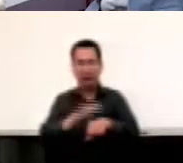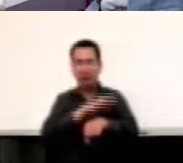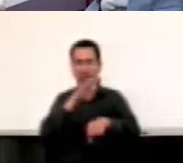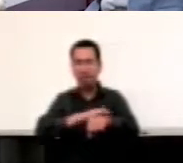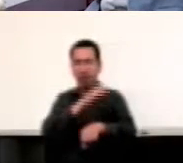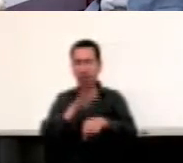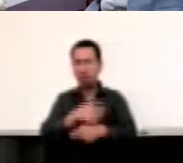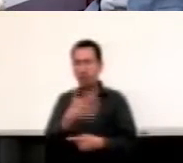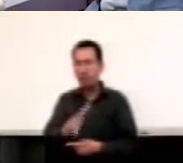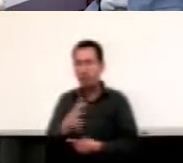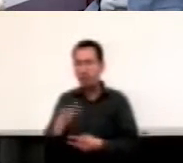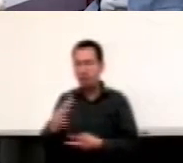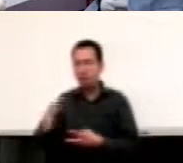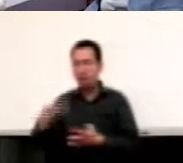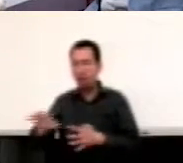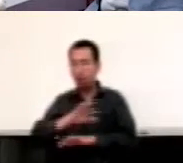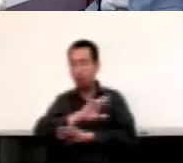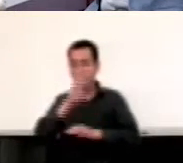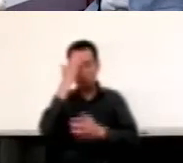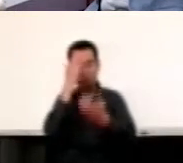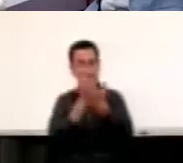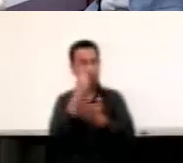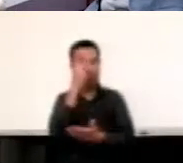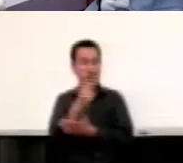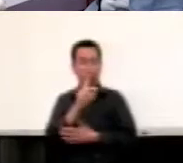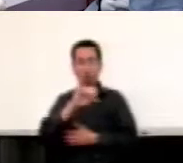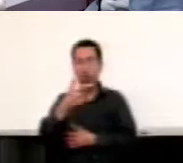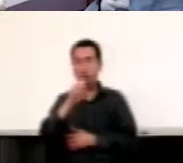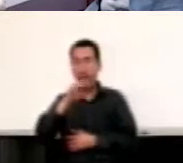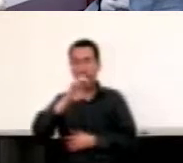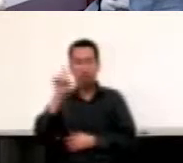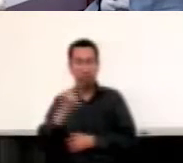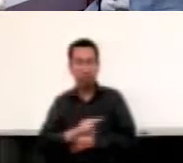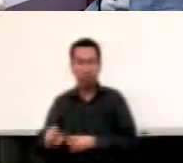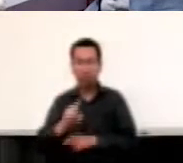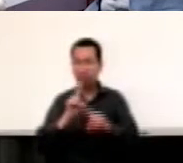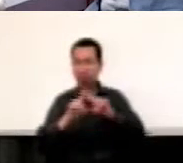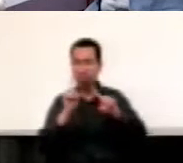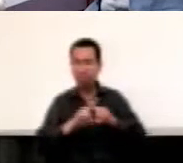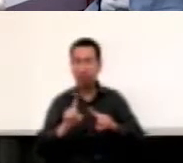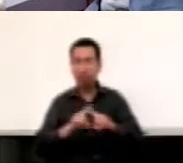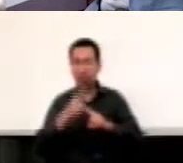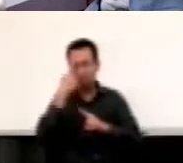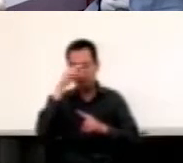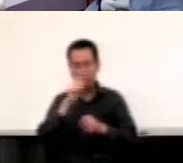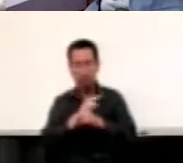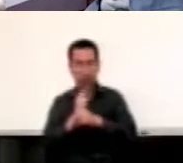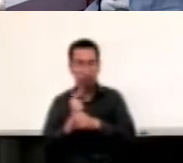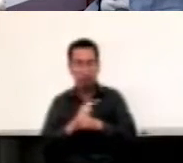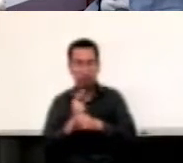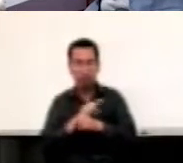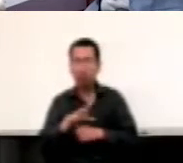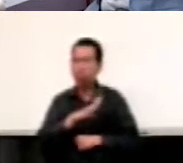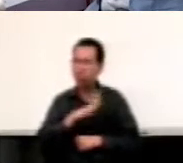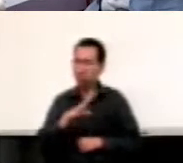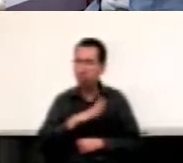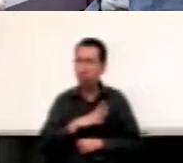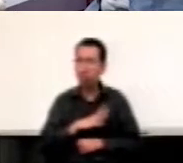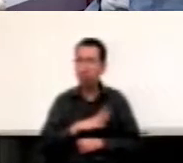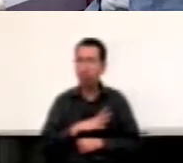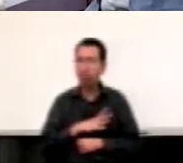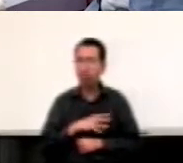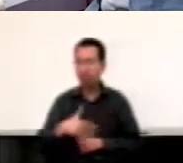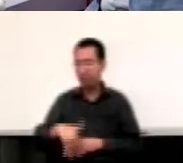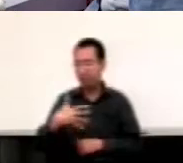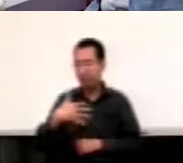en 5 ocasiones el reconocimiento Maestro Antonio Torres Gómez por su alto desempeño como estudiante de la licenciatura. Cuenta con más de